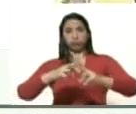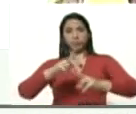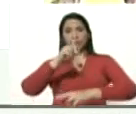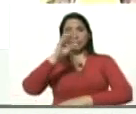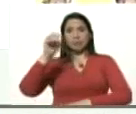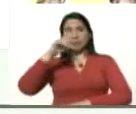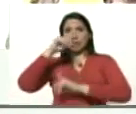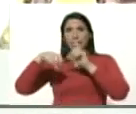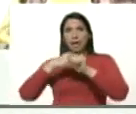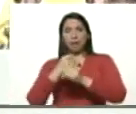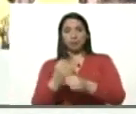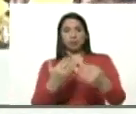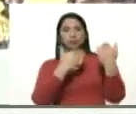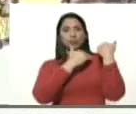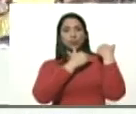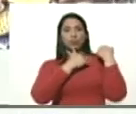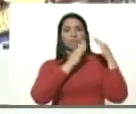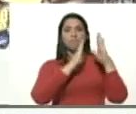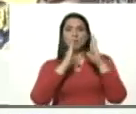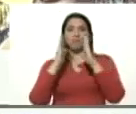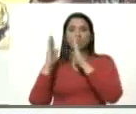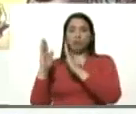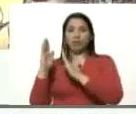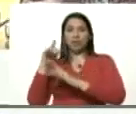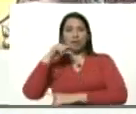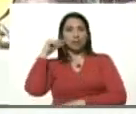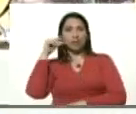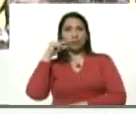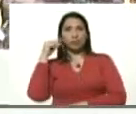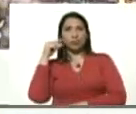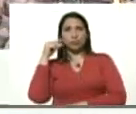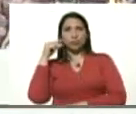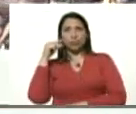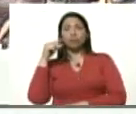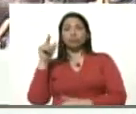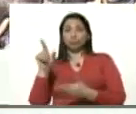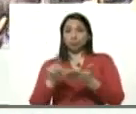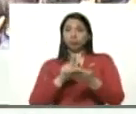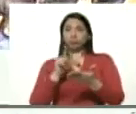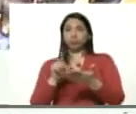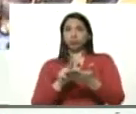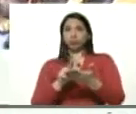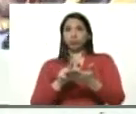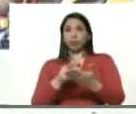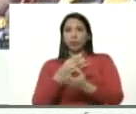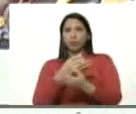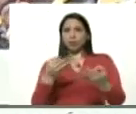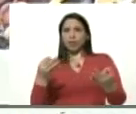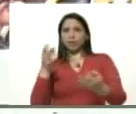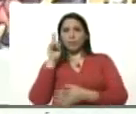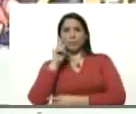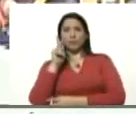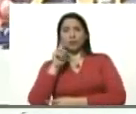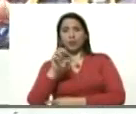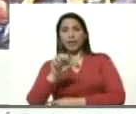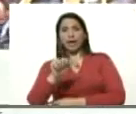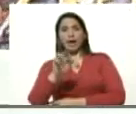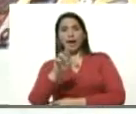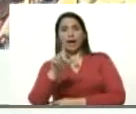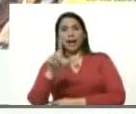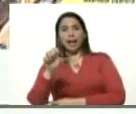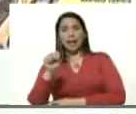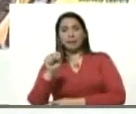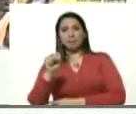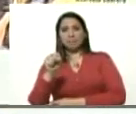de Biblioteca Ayacucho, con prólogo extraordinario del profesor Earle Herrera. Debo pronosticar que para